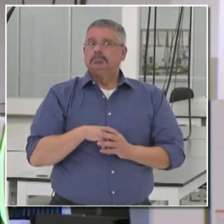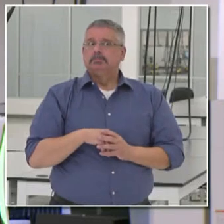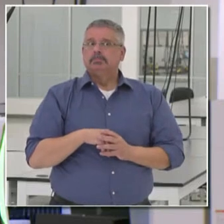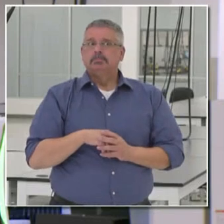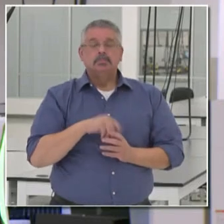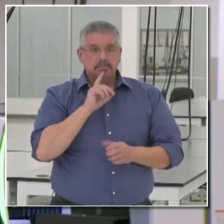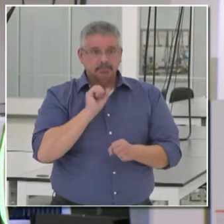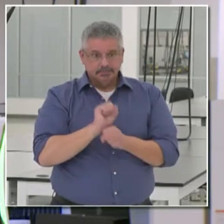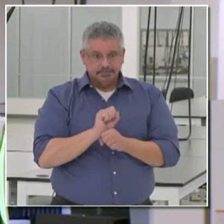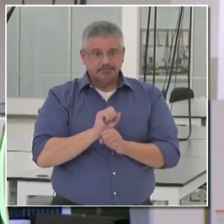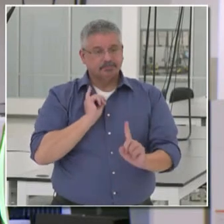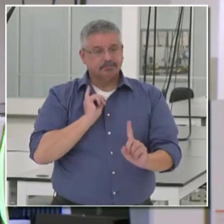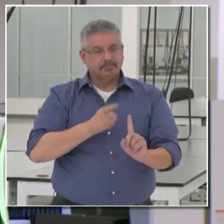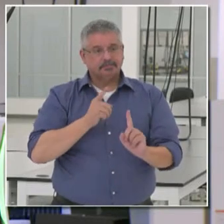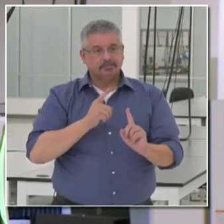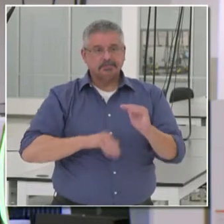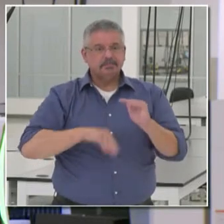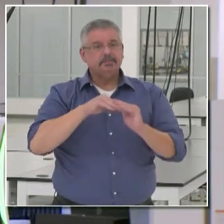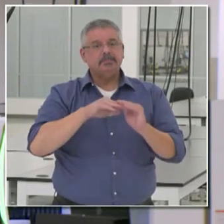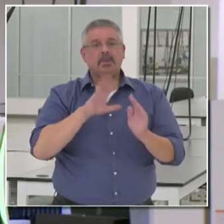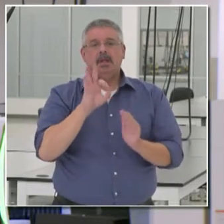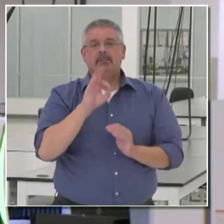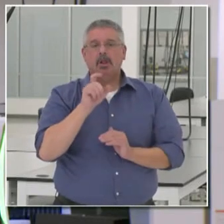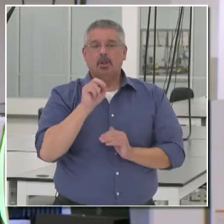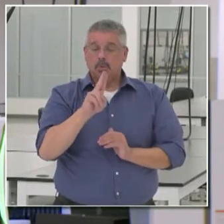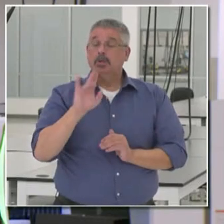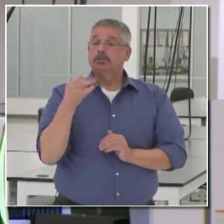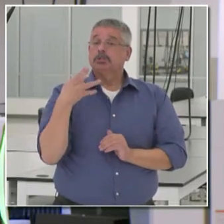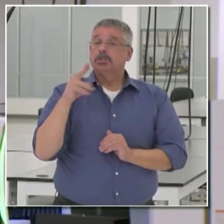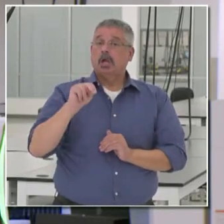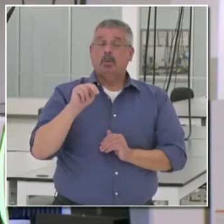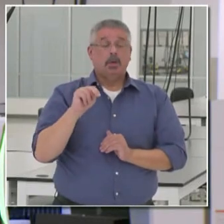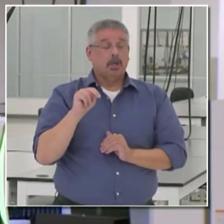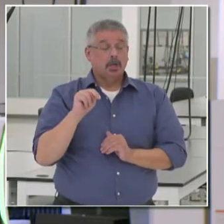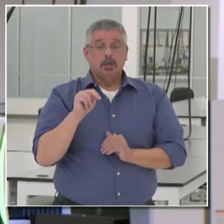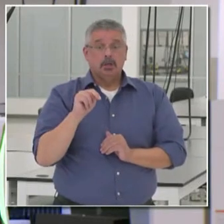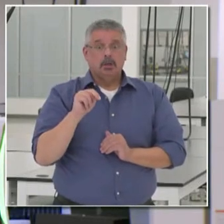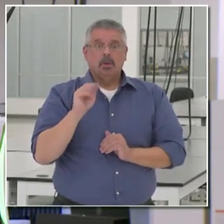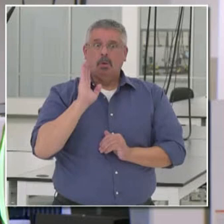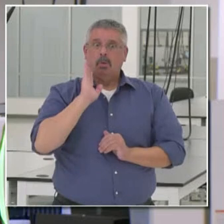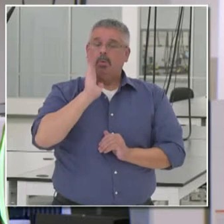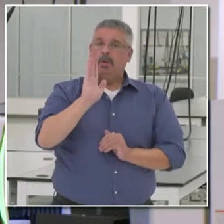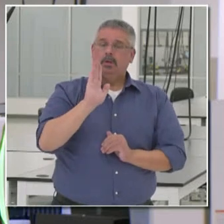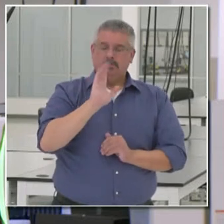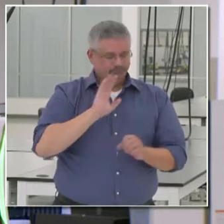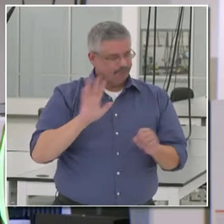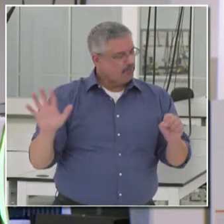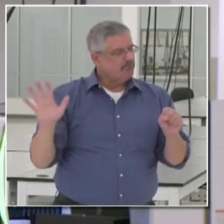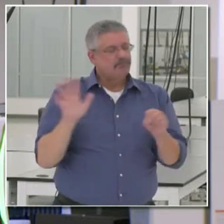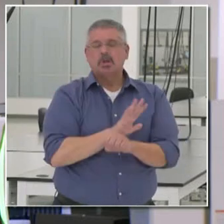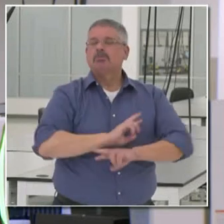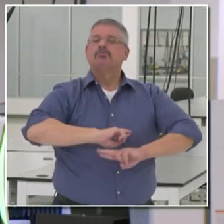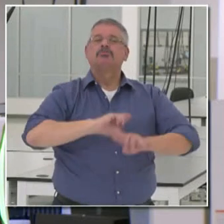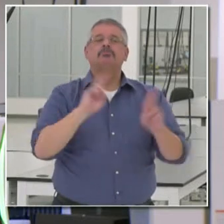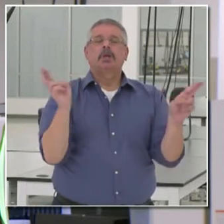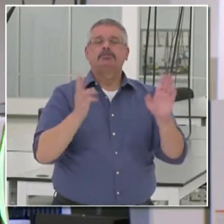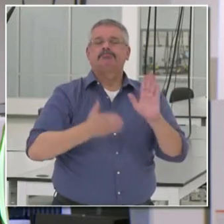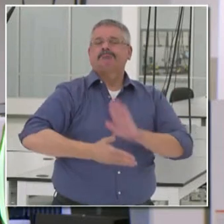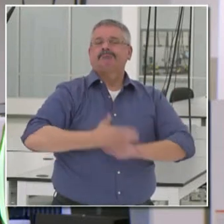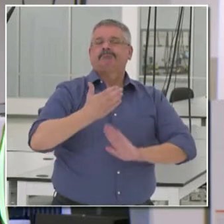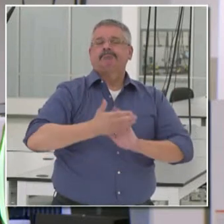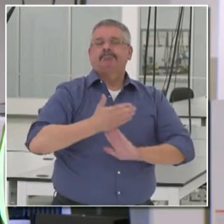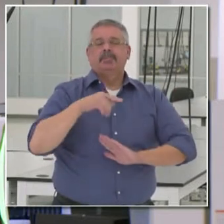de modo que absolutamente la respuesta a esa pregunta específica es que ahora se acerca la temporada de la influencia de enero estaremos operacionales ya